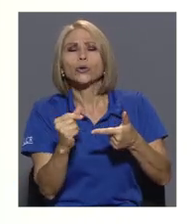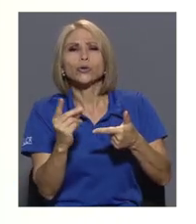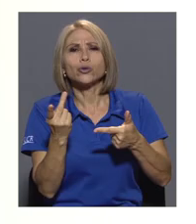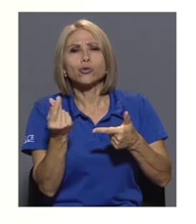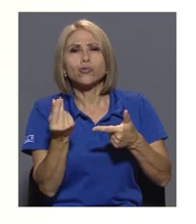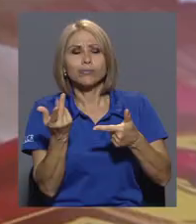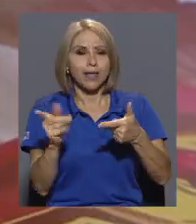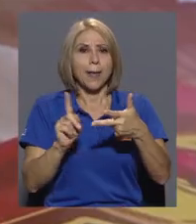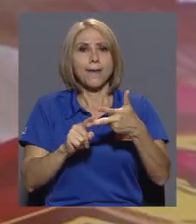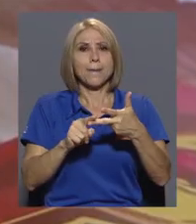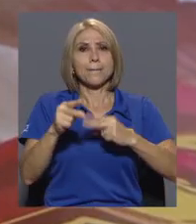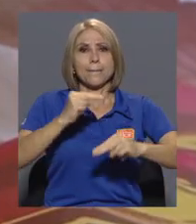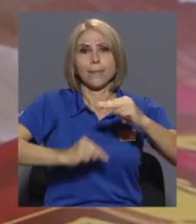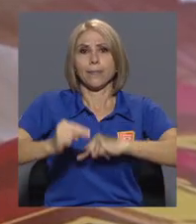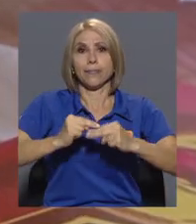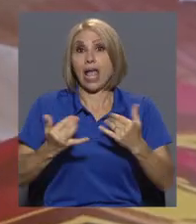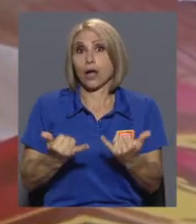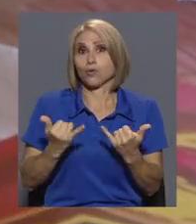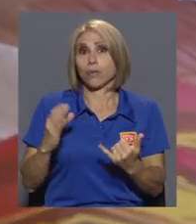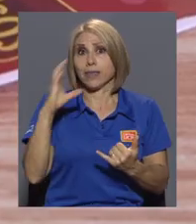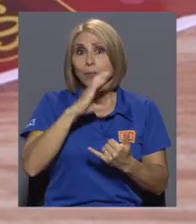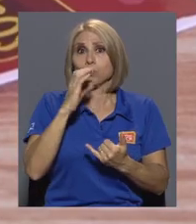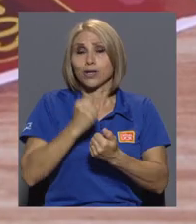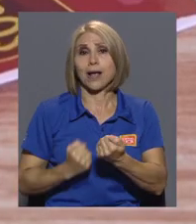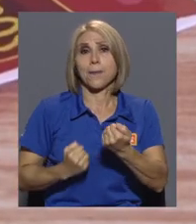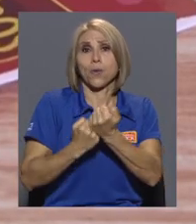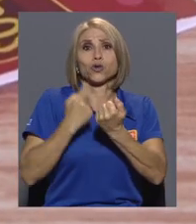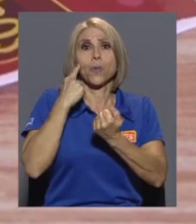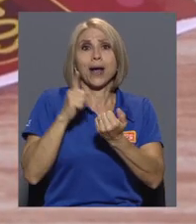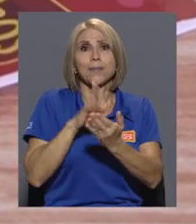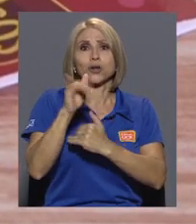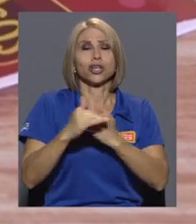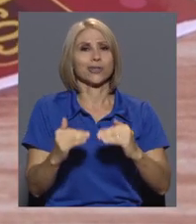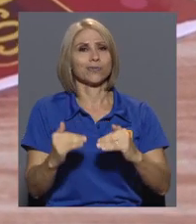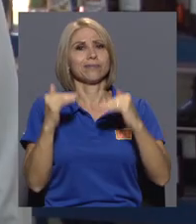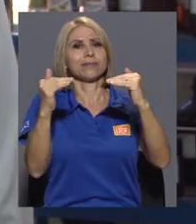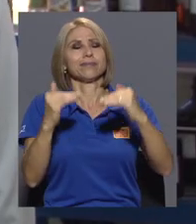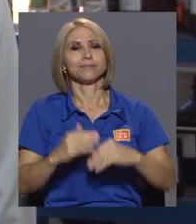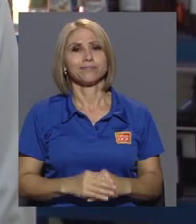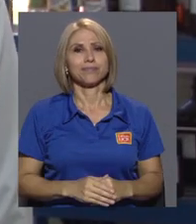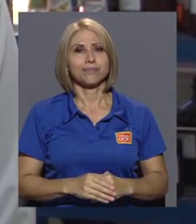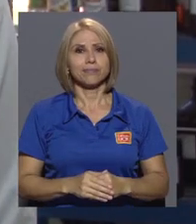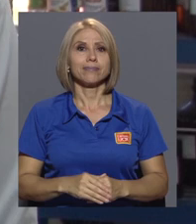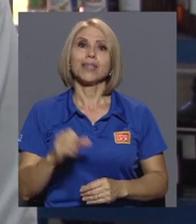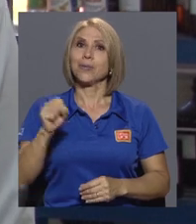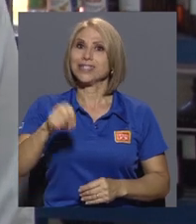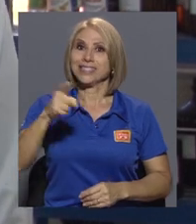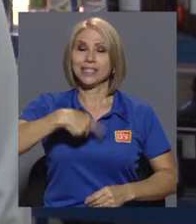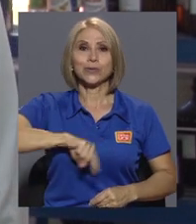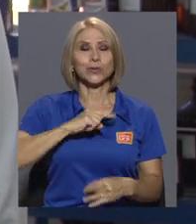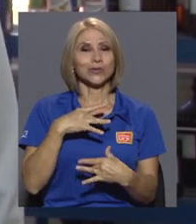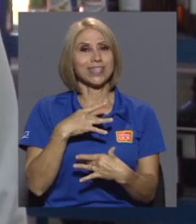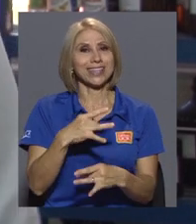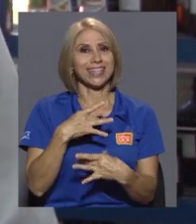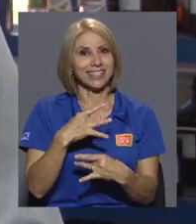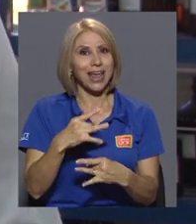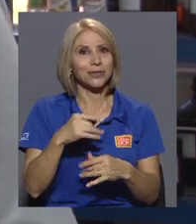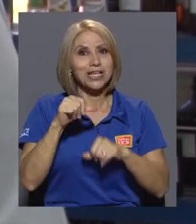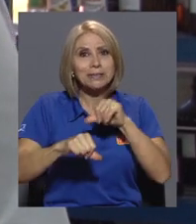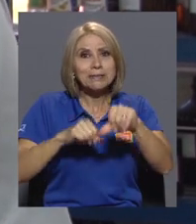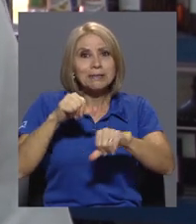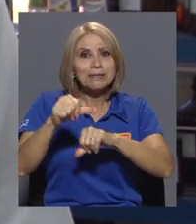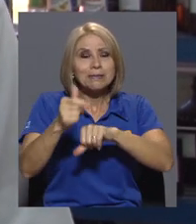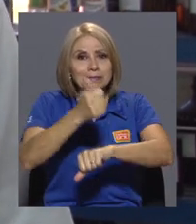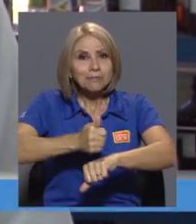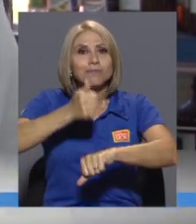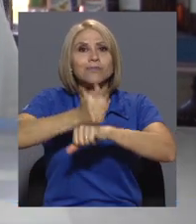actualmente buscan apoyo para llevar a otro nivel su proyecto actualmente si estamos interesados en entender hervimos una